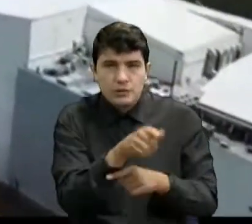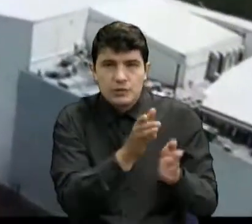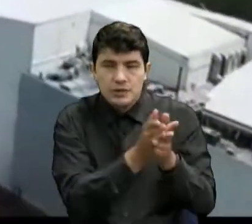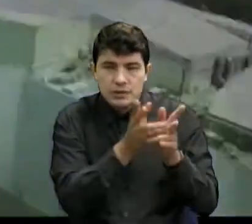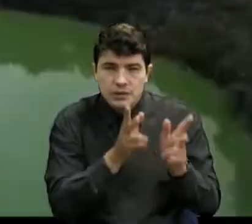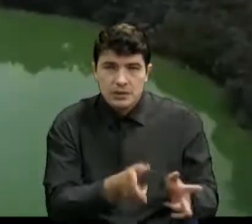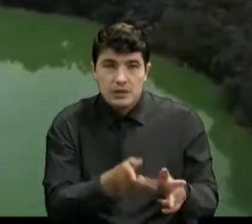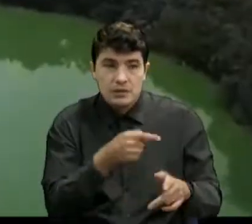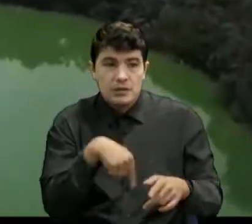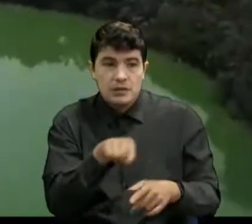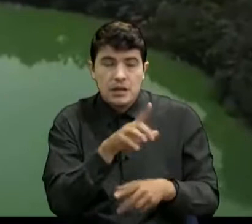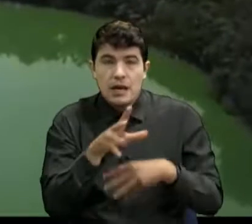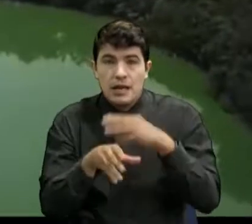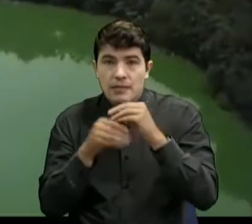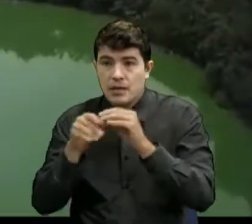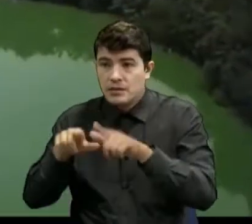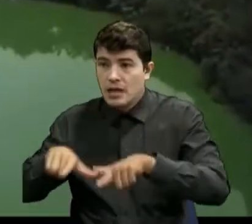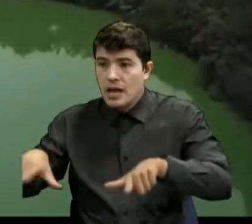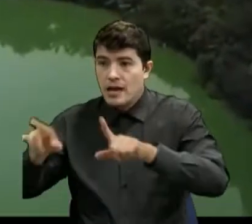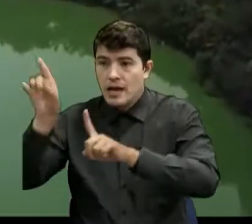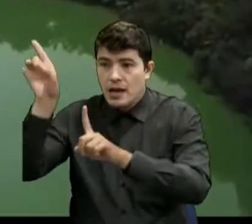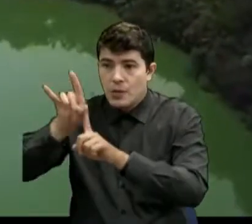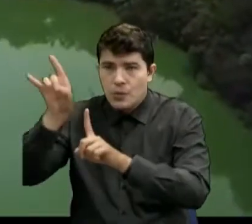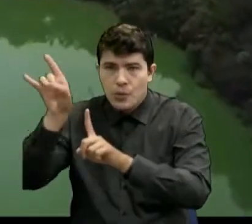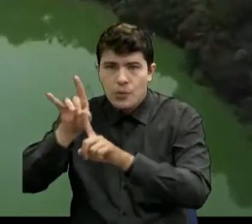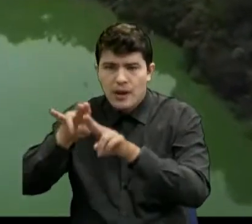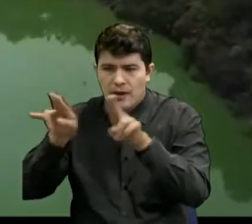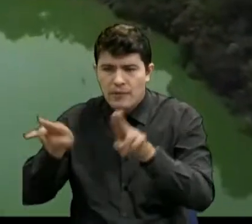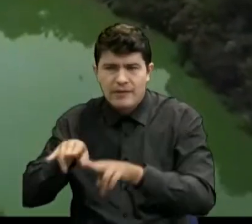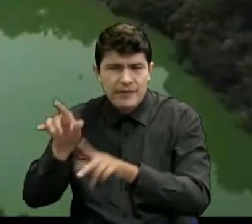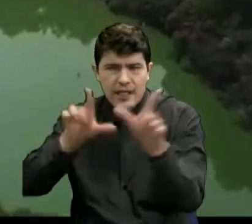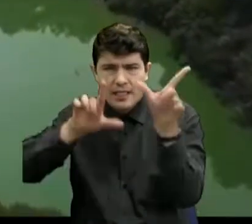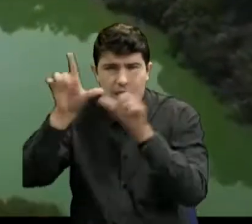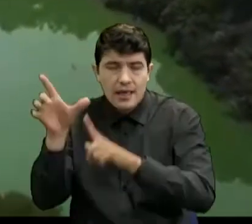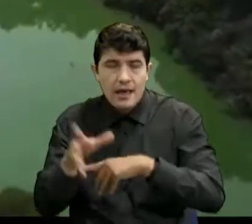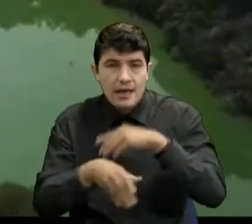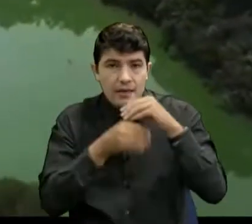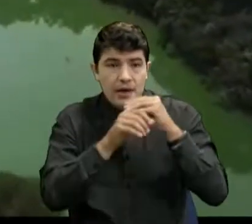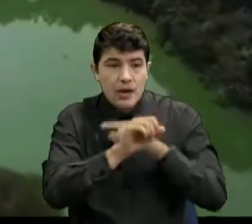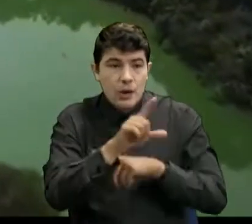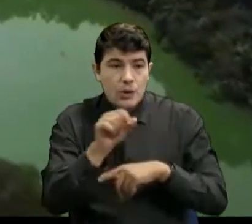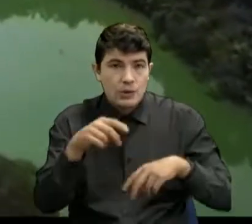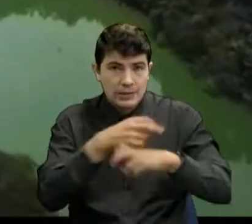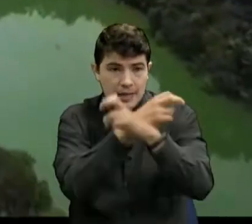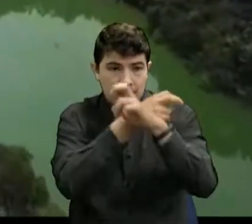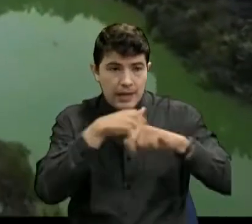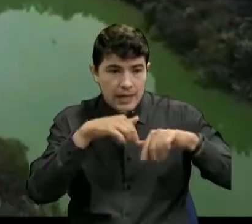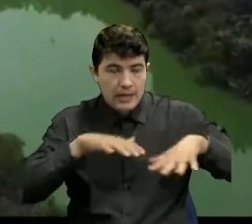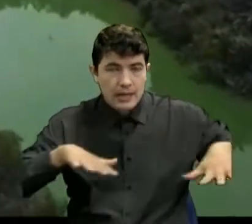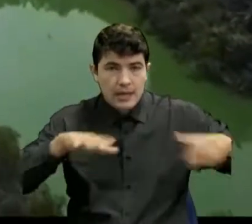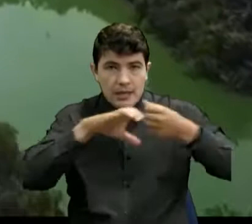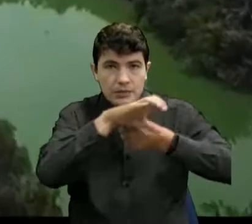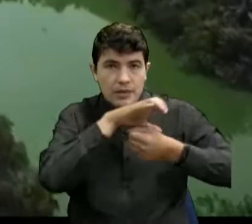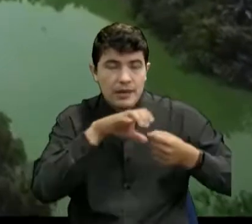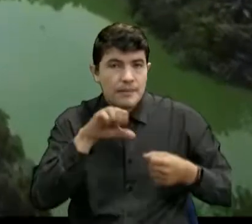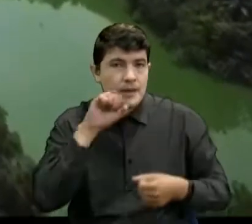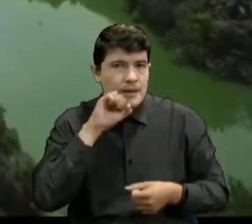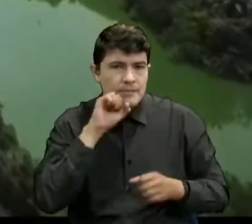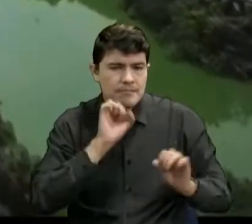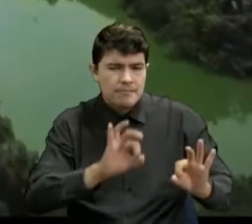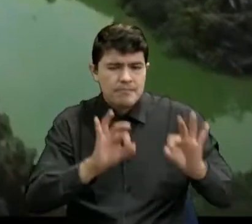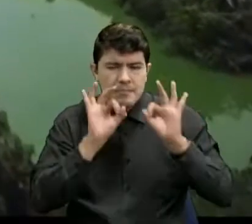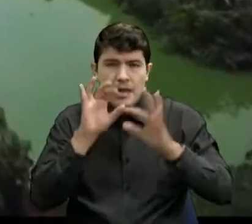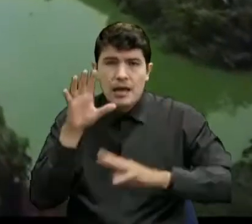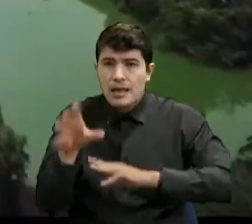Tenemos zonas Wi-Fi ya listas. Estamos terminando 11 parques en Barranca Bermeja en estos momentos. Hoy hacemos la entrega ya del primero de ellos. Y